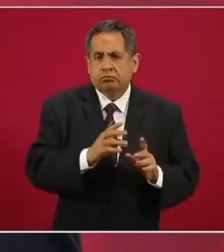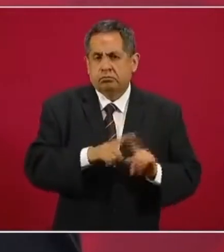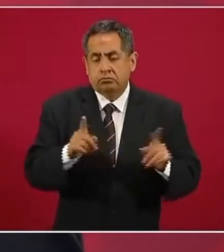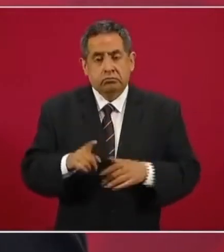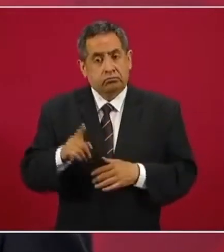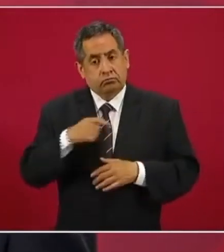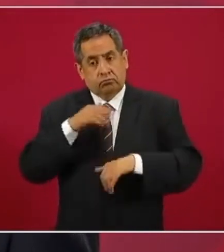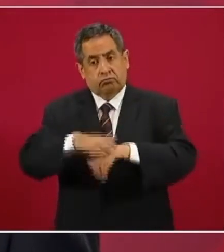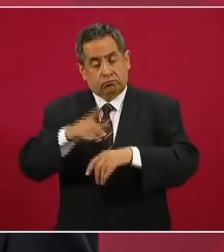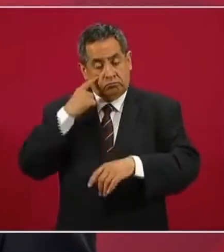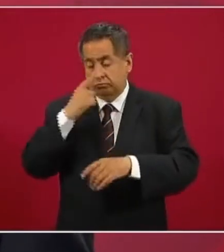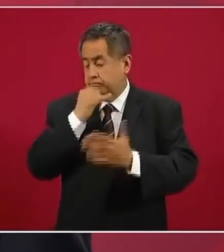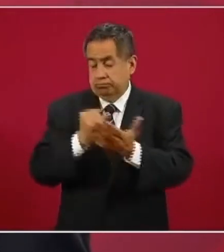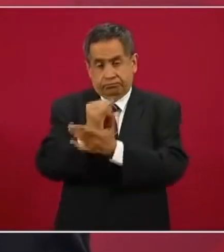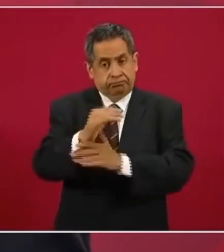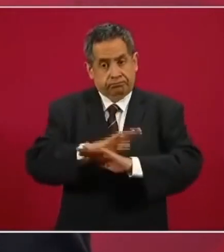Voy a decidirlo ya,